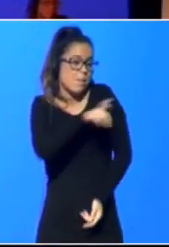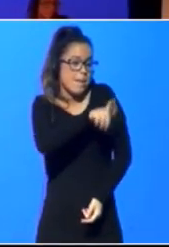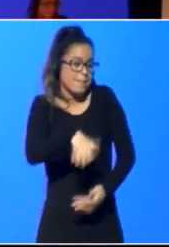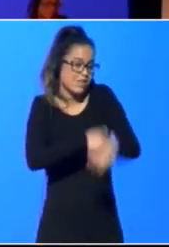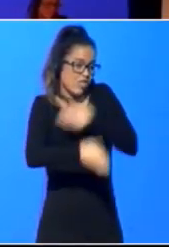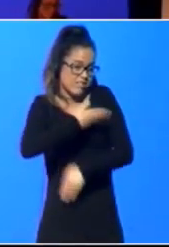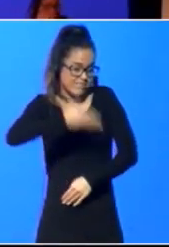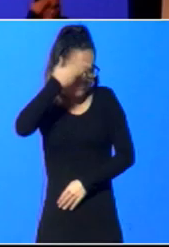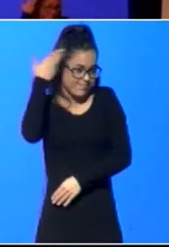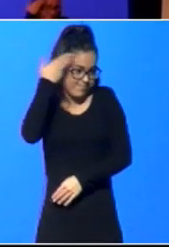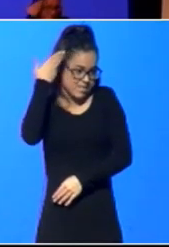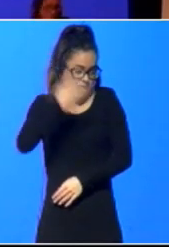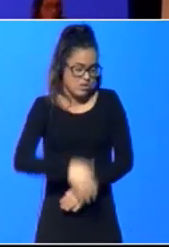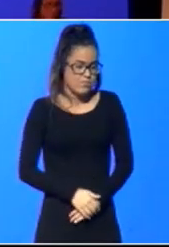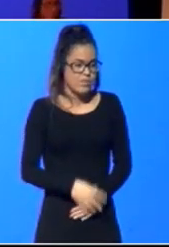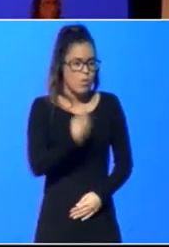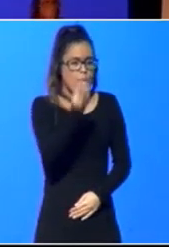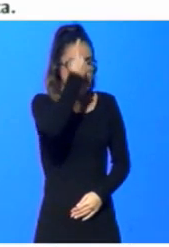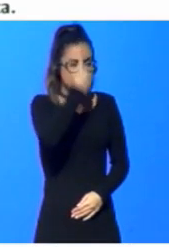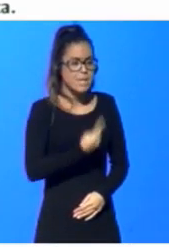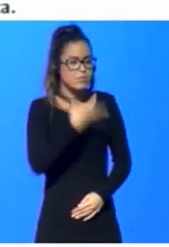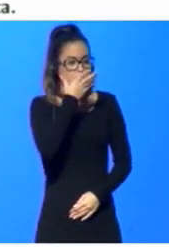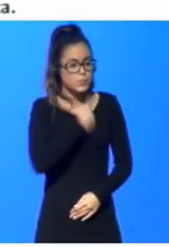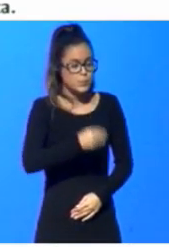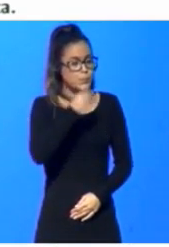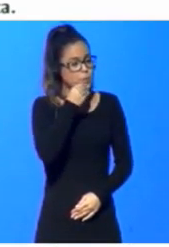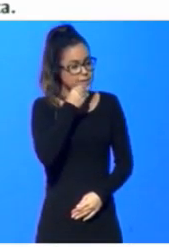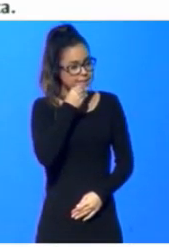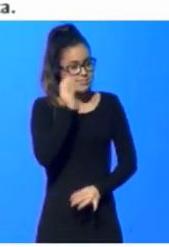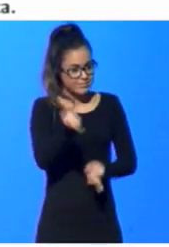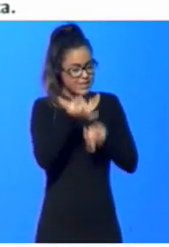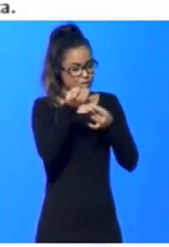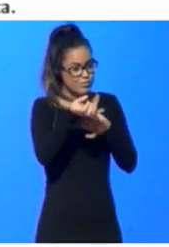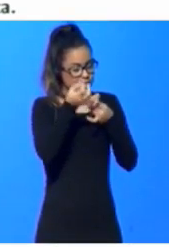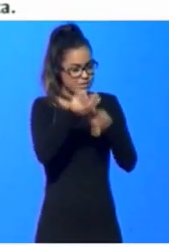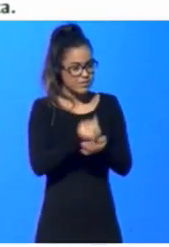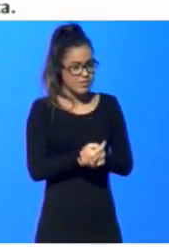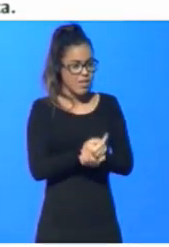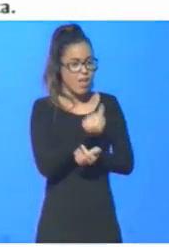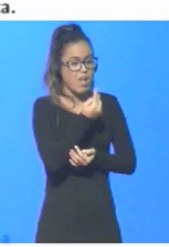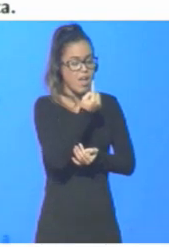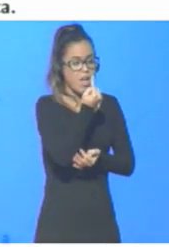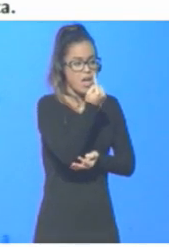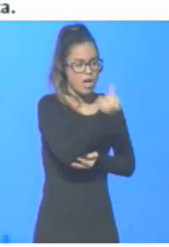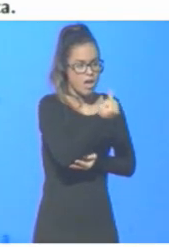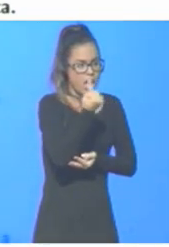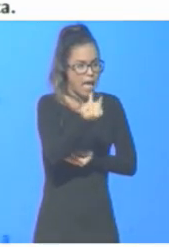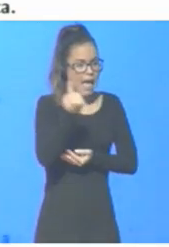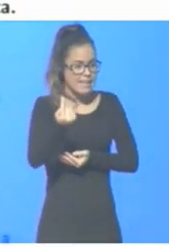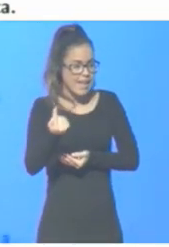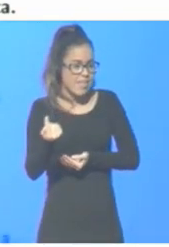Hay una imagen bonita que se comentaba, ¿no?, de que a cada pantorrilla le corresponde un